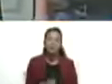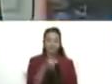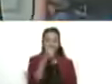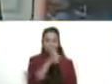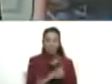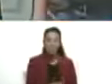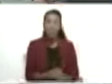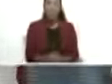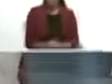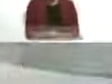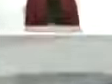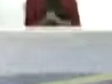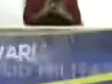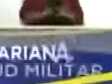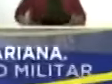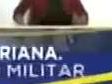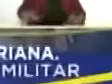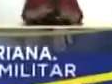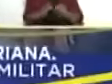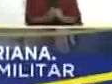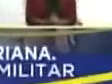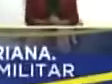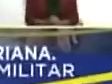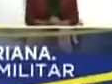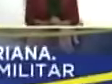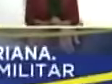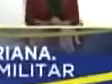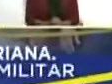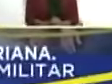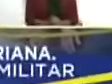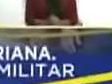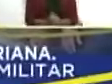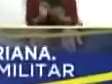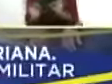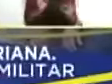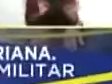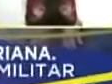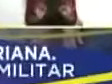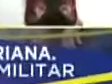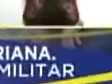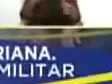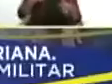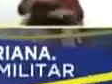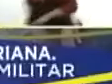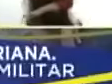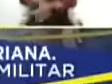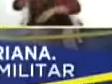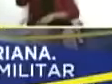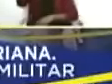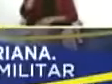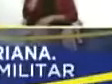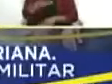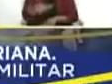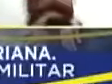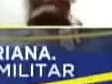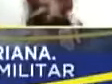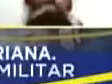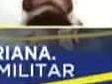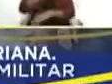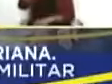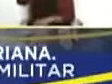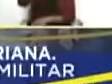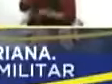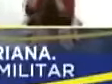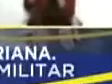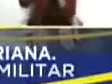Inmensa movilización que todavía, desde por allá de la avenida Andrés Bello, desde por